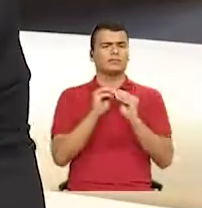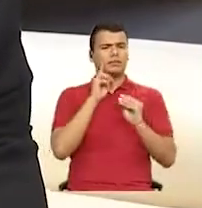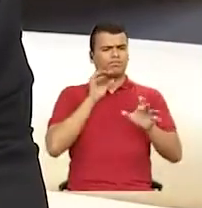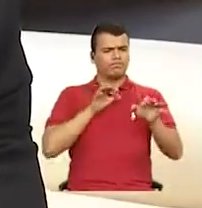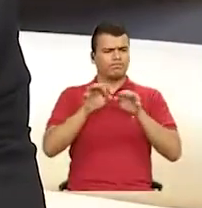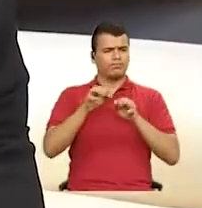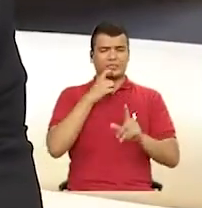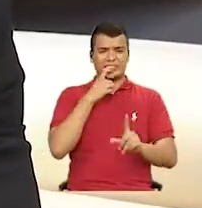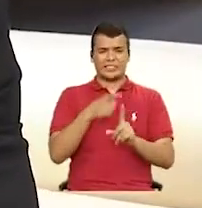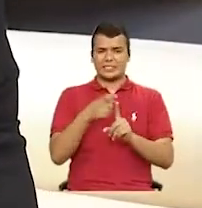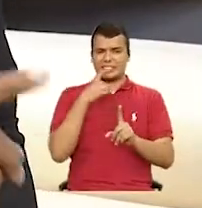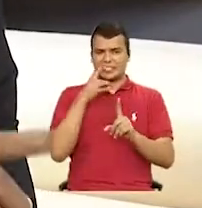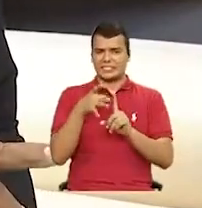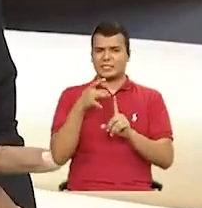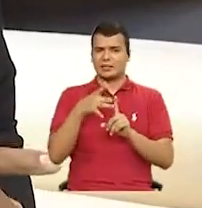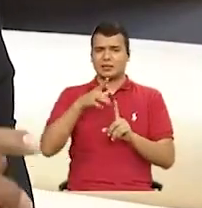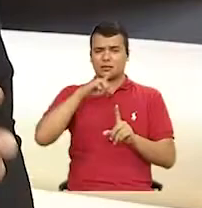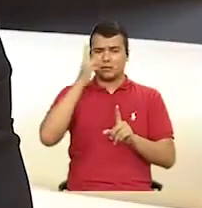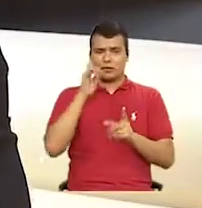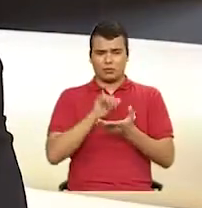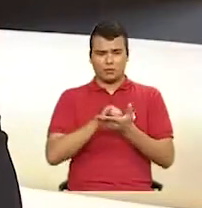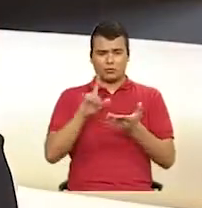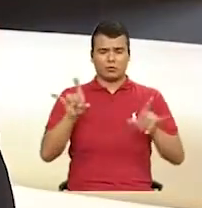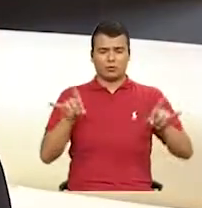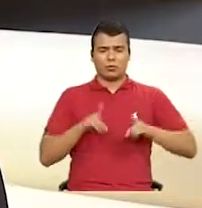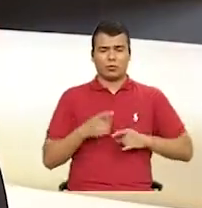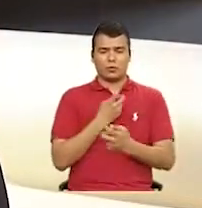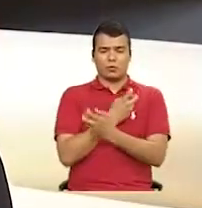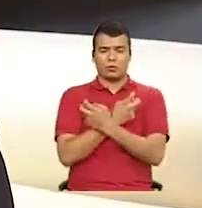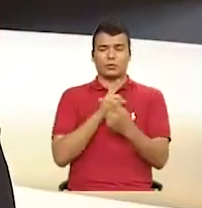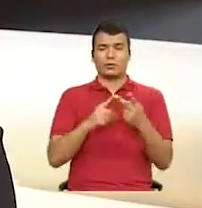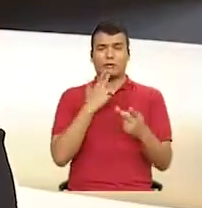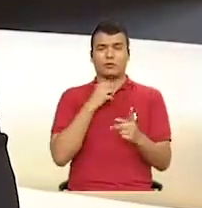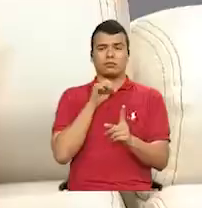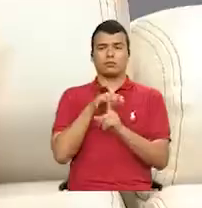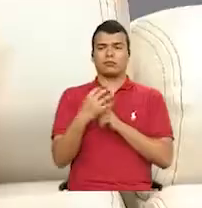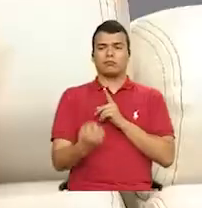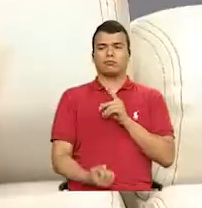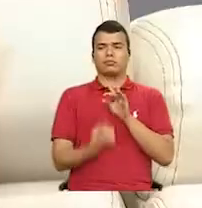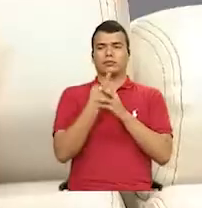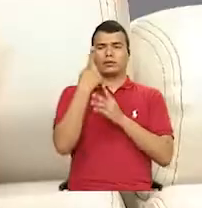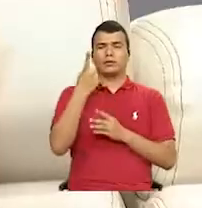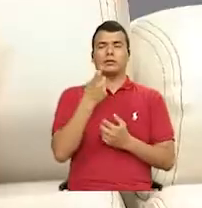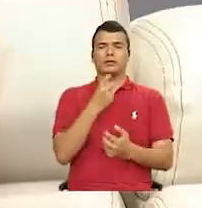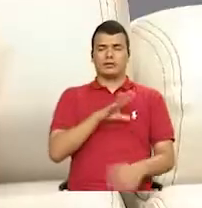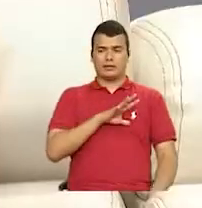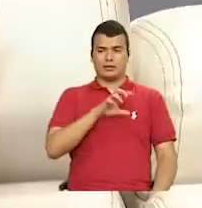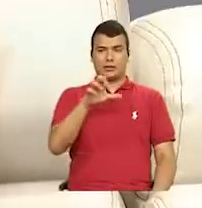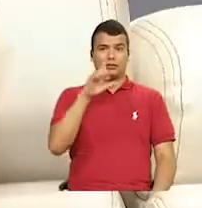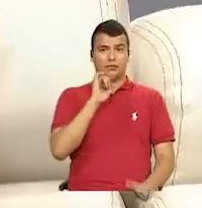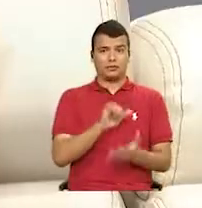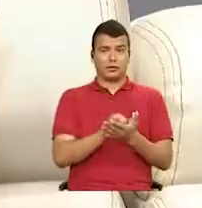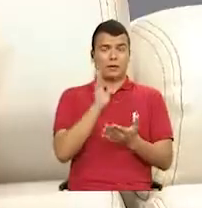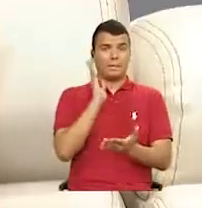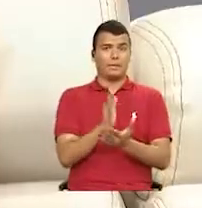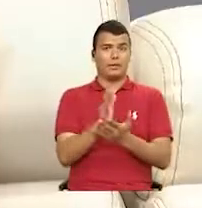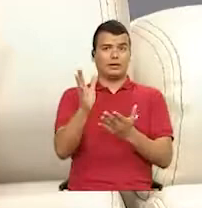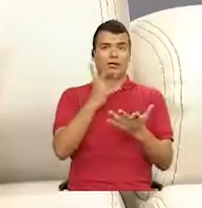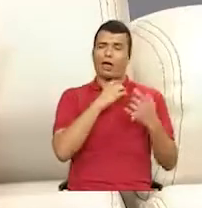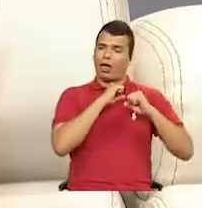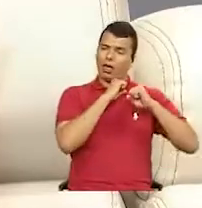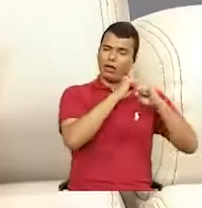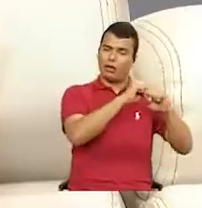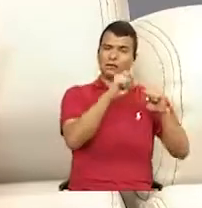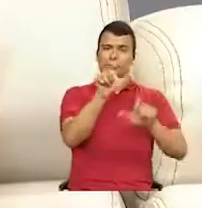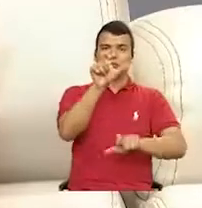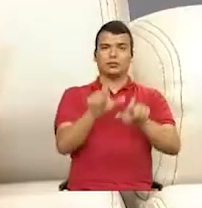el calcio es para los huesos, el azúcar es para el cáncer. Ya lo estábamos diciendo hace un instante, esto se convierte incluso en una adicción